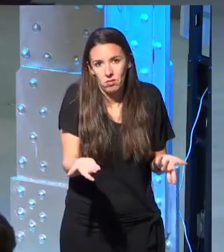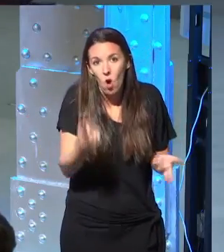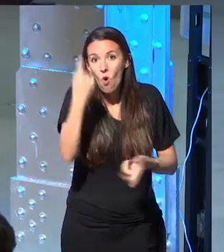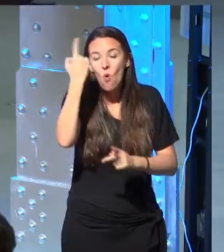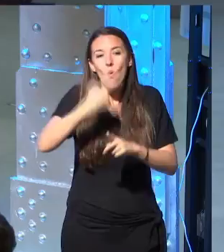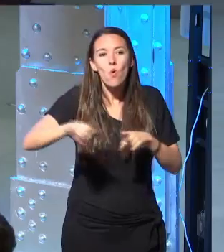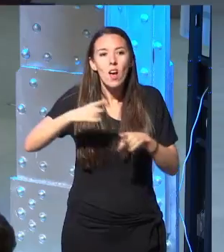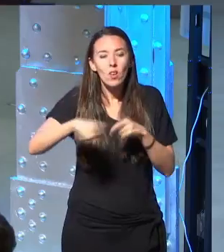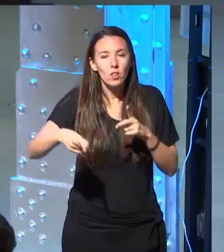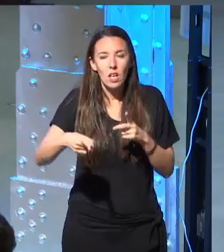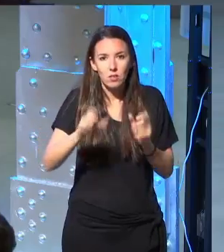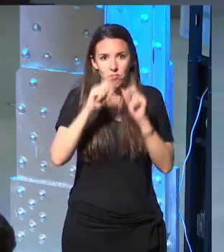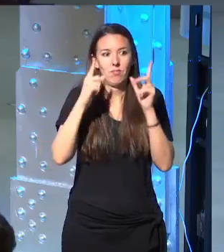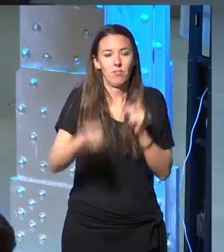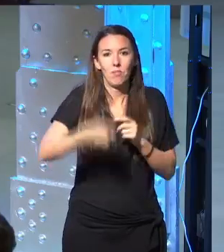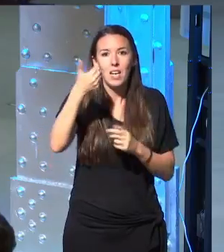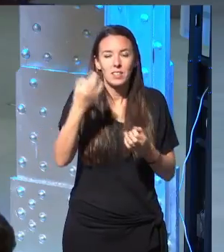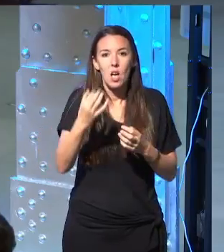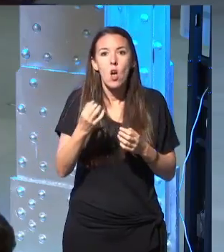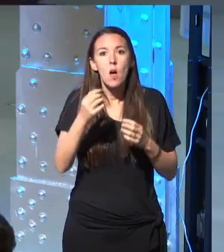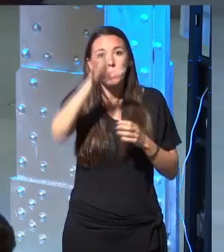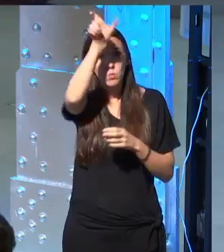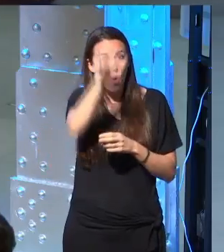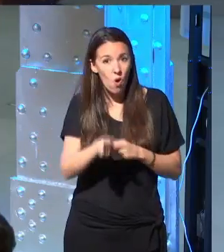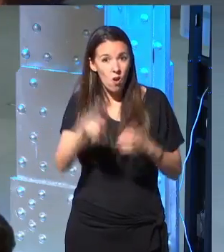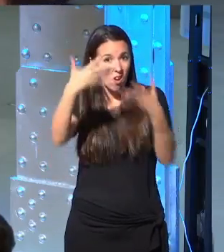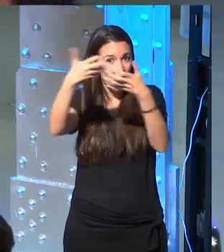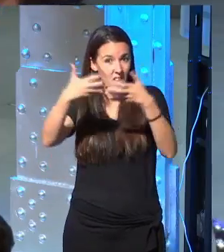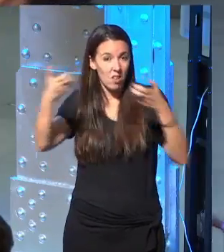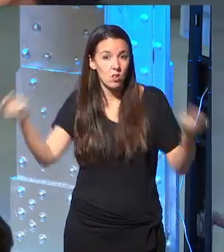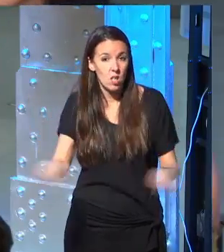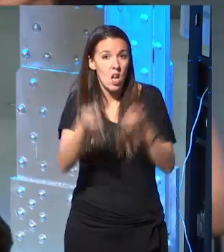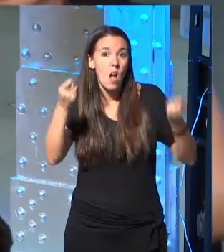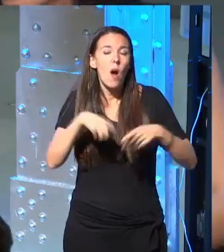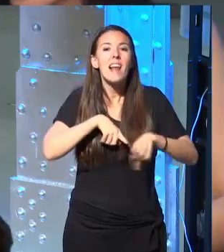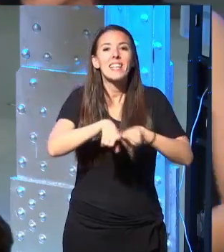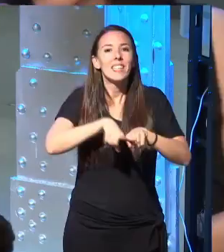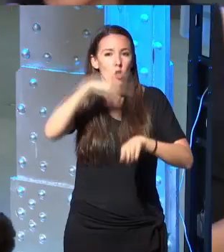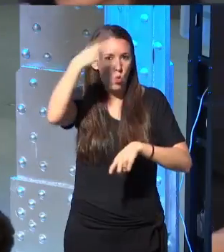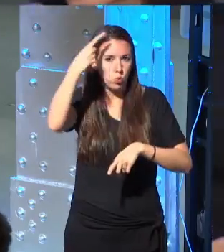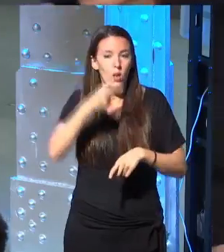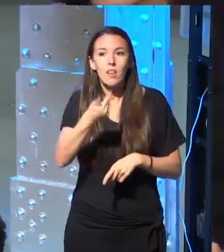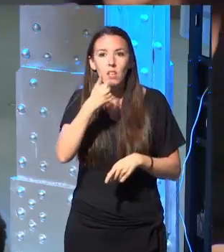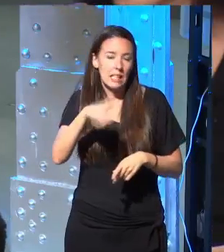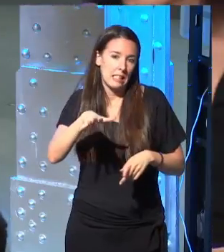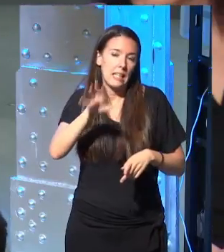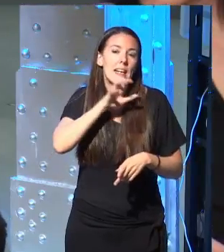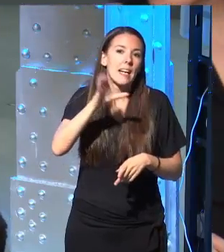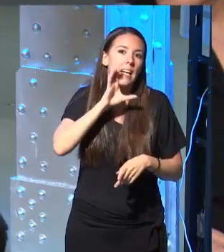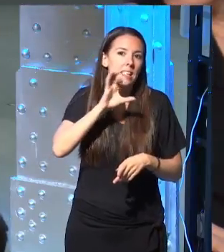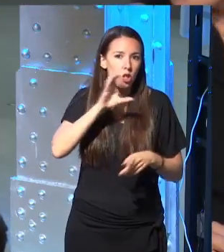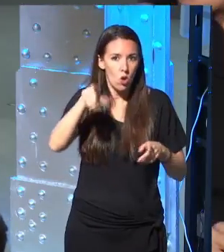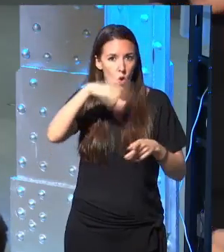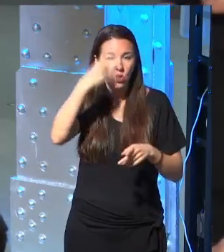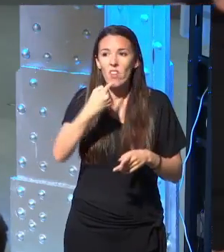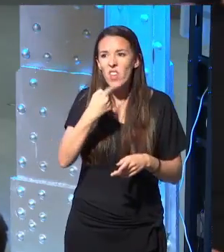las cosas que más me llamó la atención de esto fue una columna que publicaron de un crítico cultural que decía que tu historia era muy mala porque si fuera una